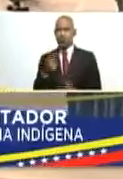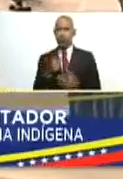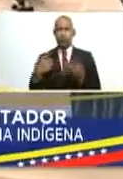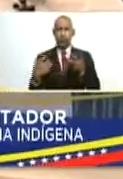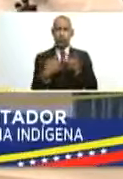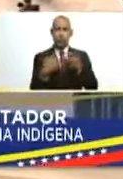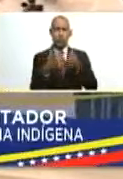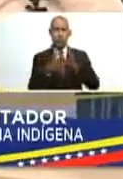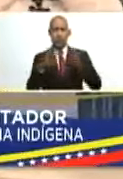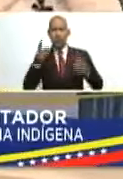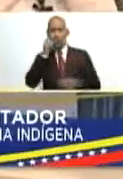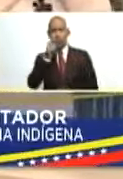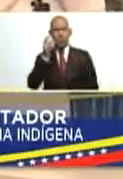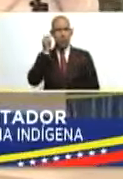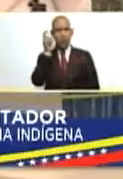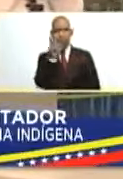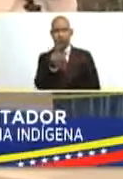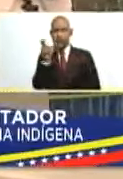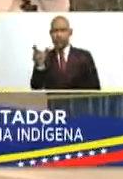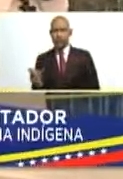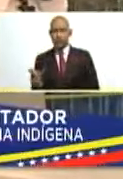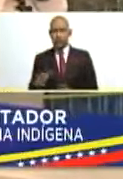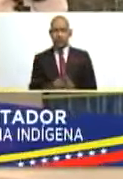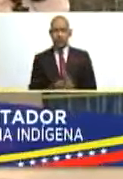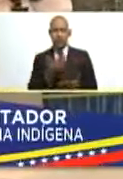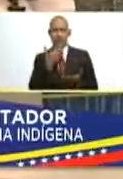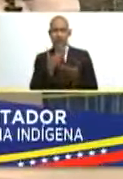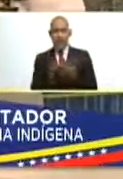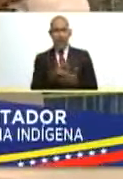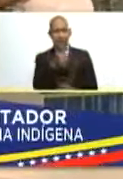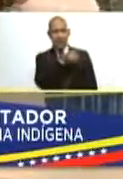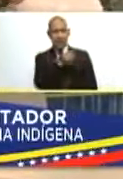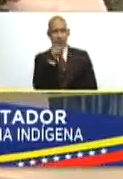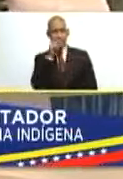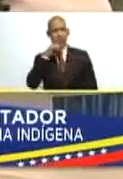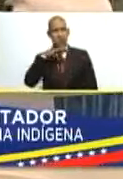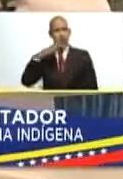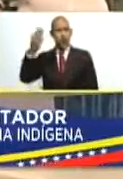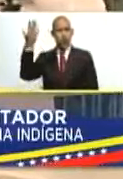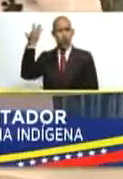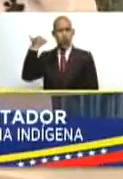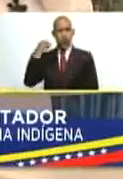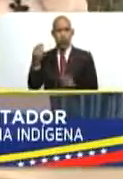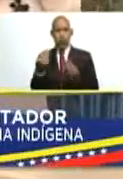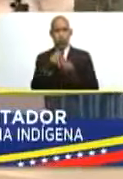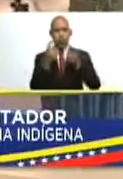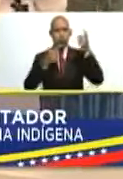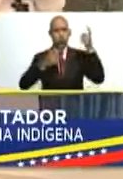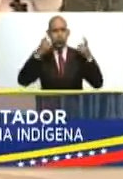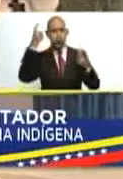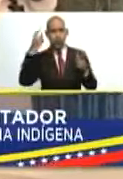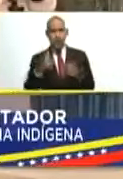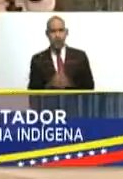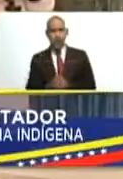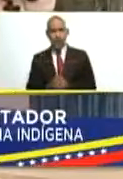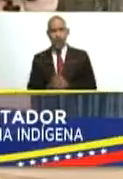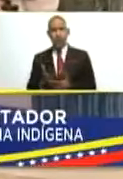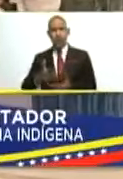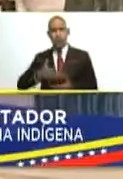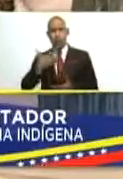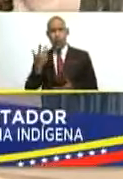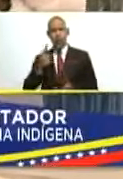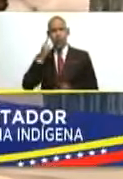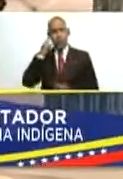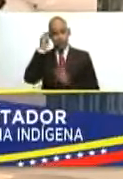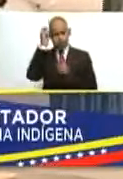de grandes hombres y mujeres que gracias a ellos, junto a nuestro comandante Chávez, hicieron posible ese